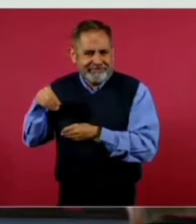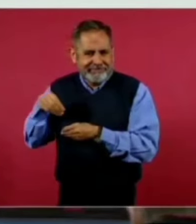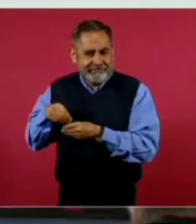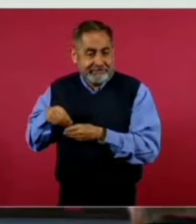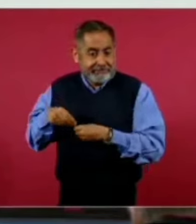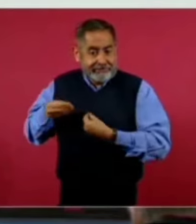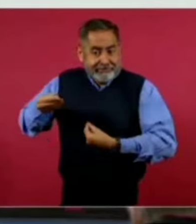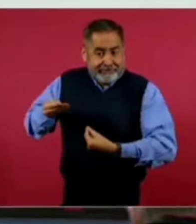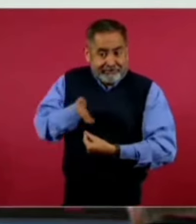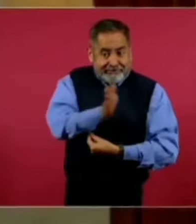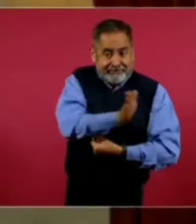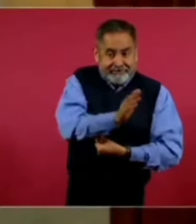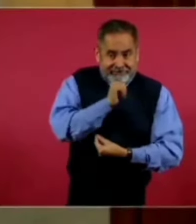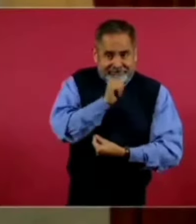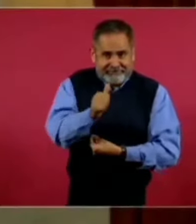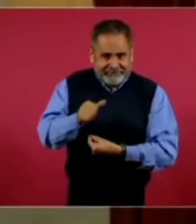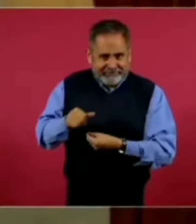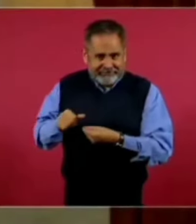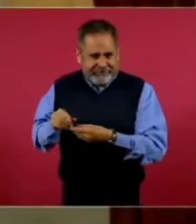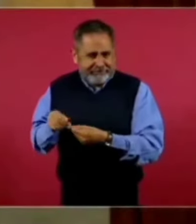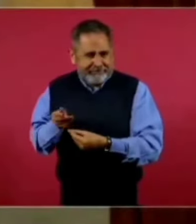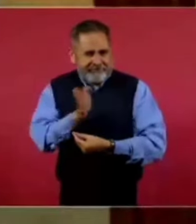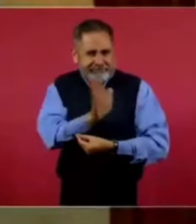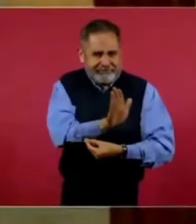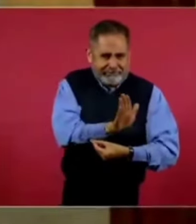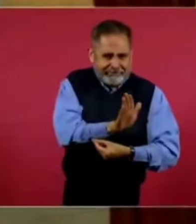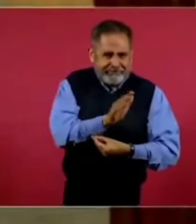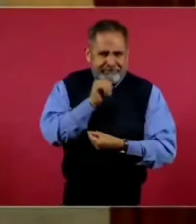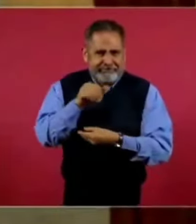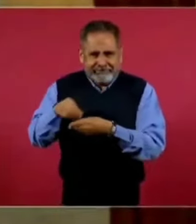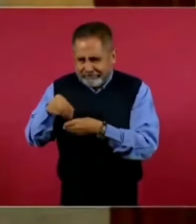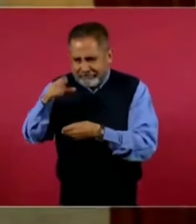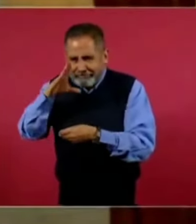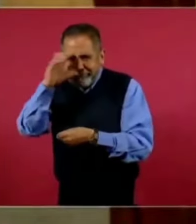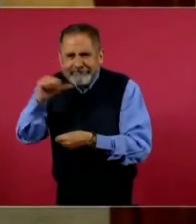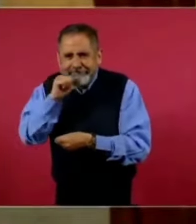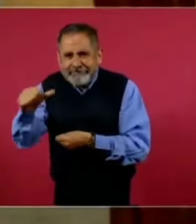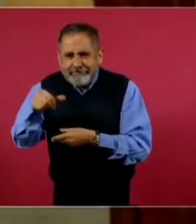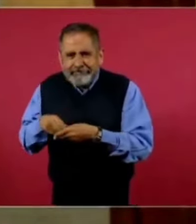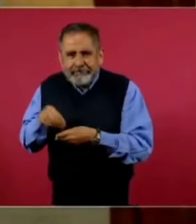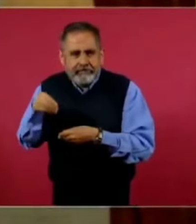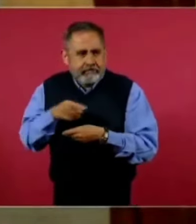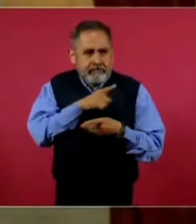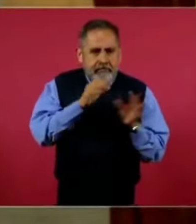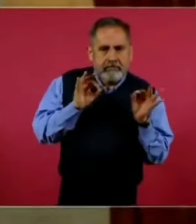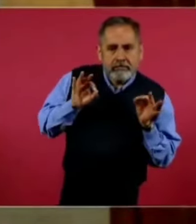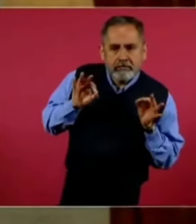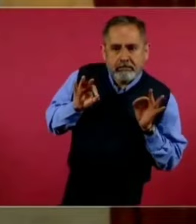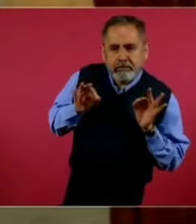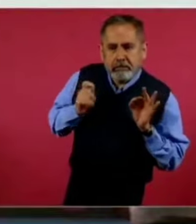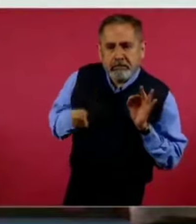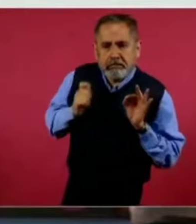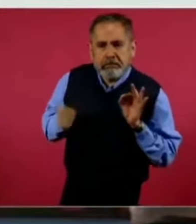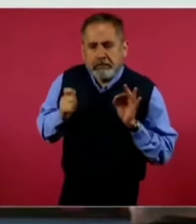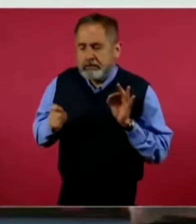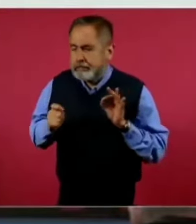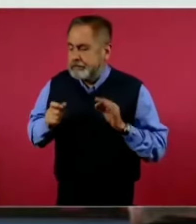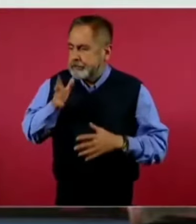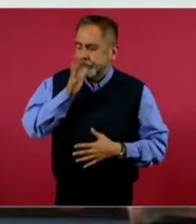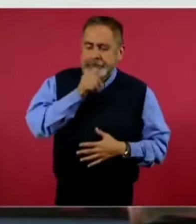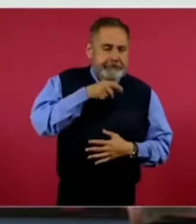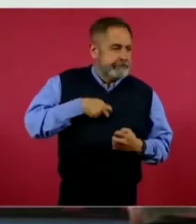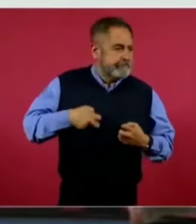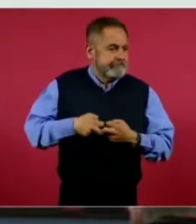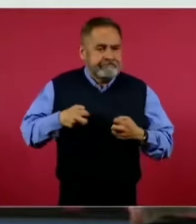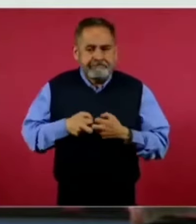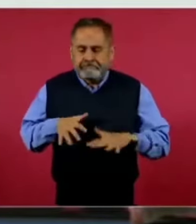este una hojita que era una foto no era nada Pero él se le iban los ojos viendo y